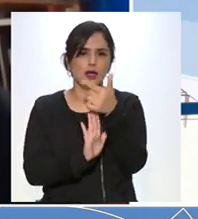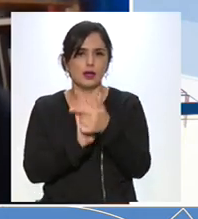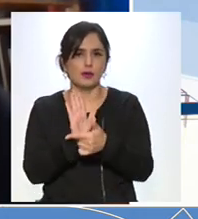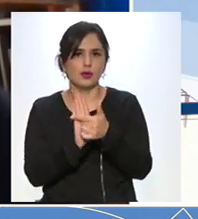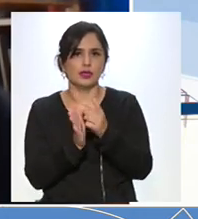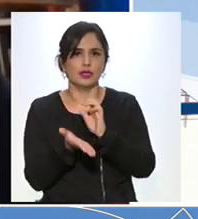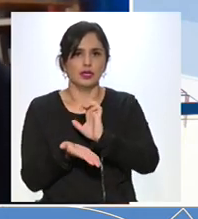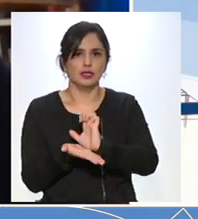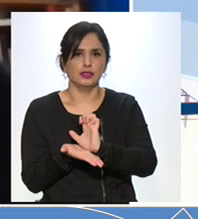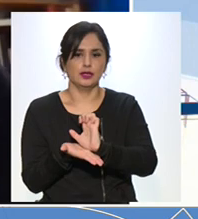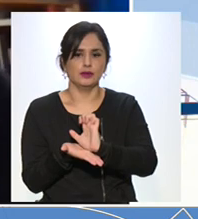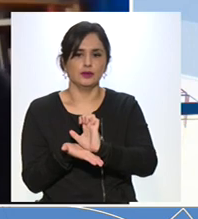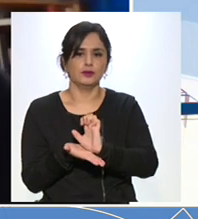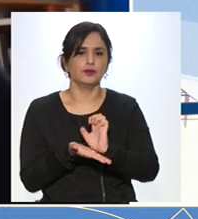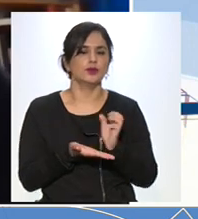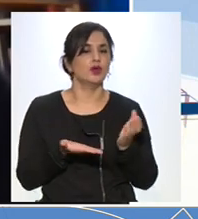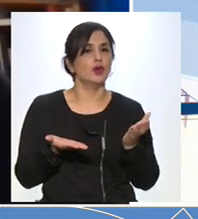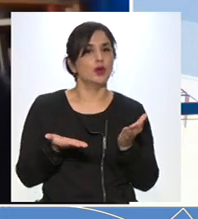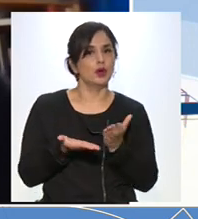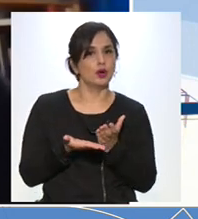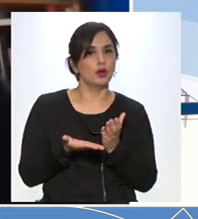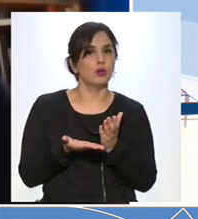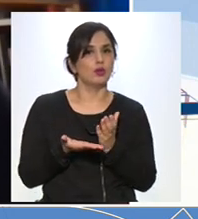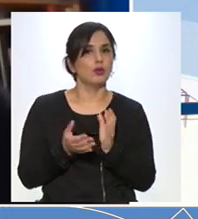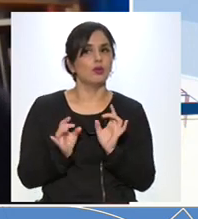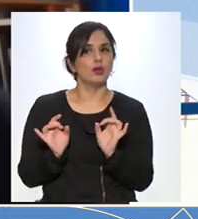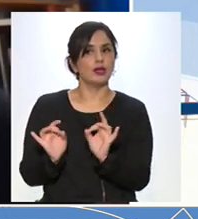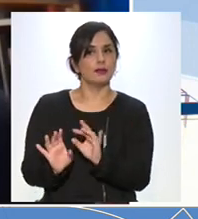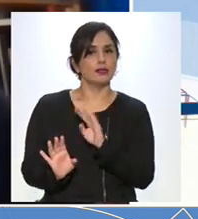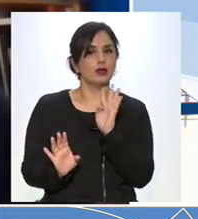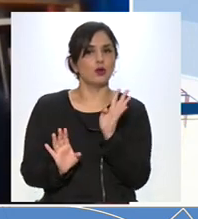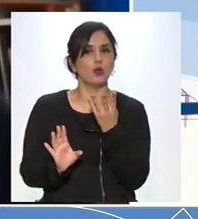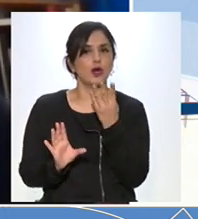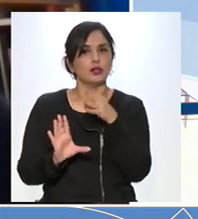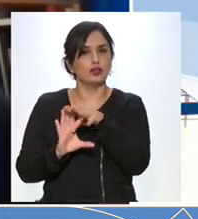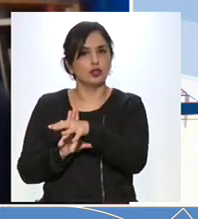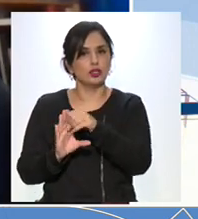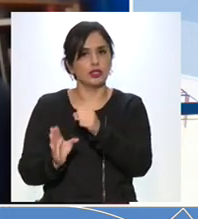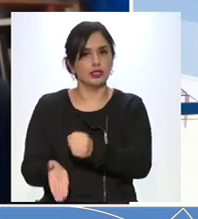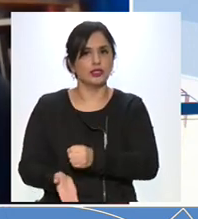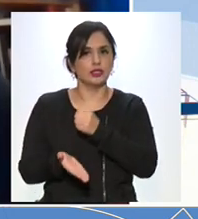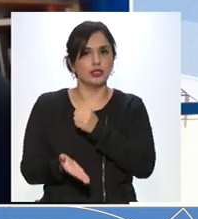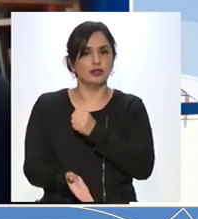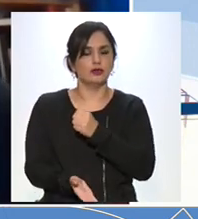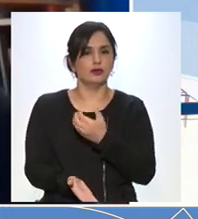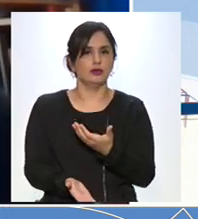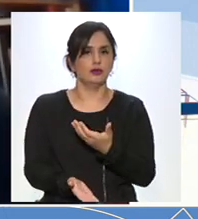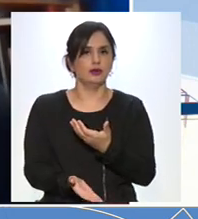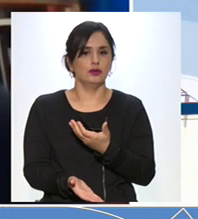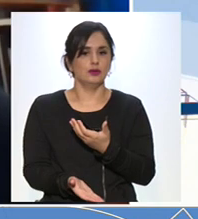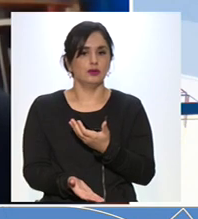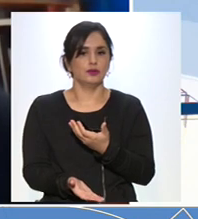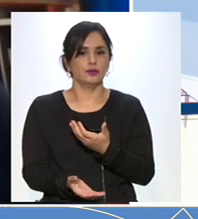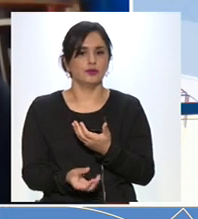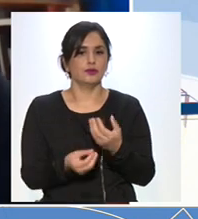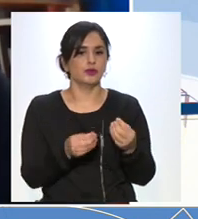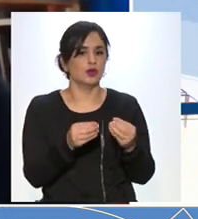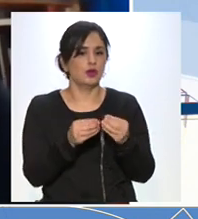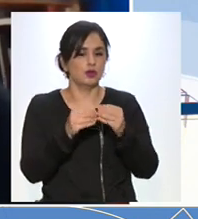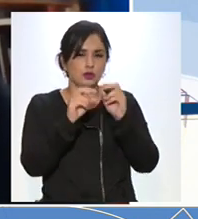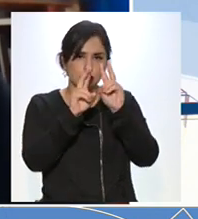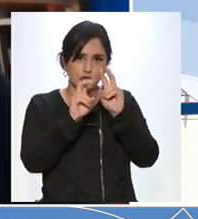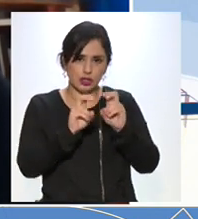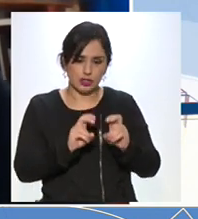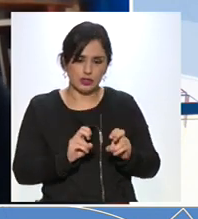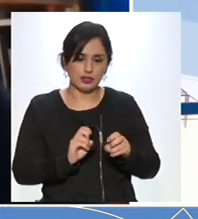fiscal como lo ha sido del eventual cuarto retiro. Porque no, al menos yo no he conocido, está implícito en muchos de los análisis aquí, que